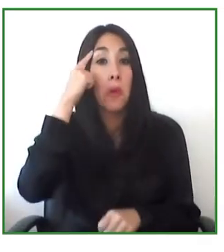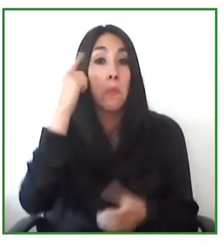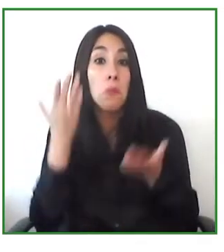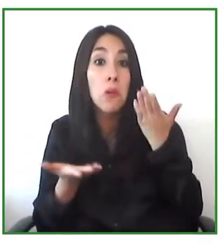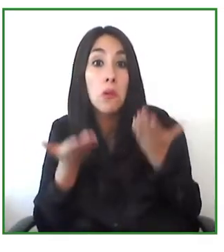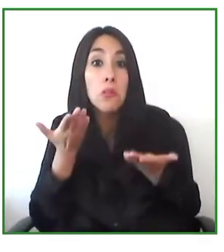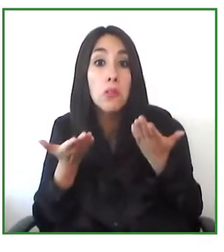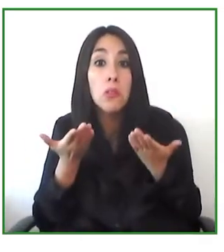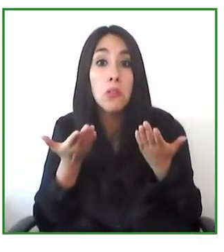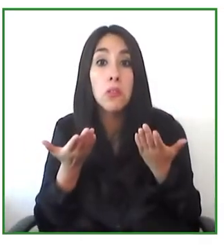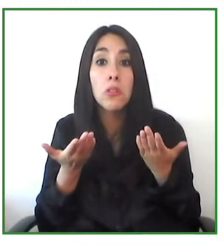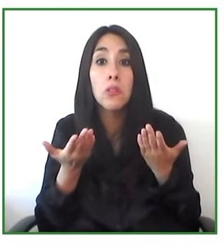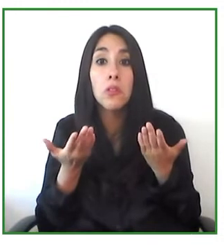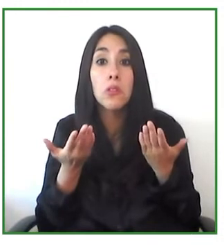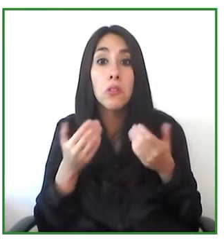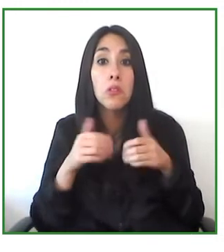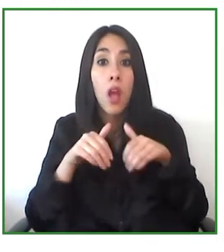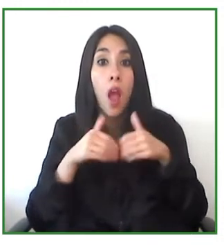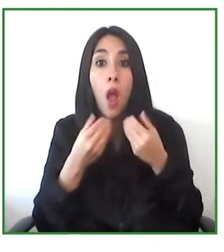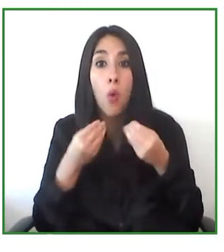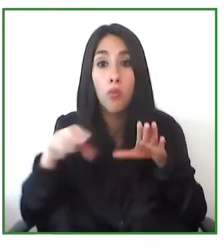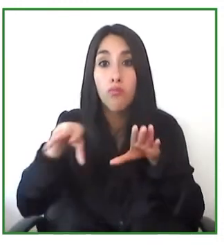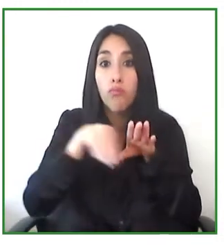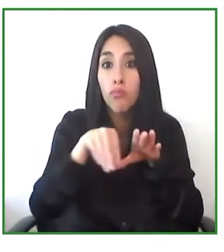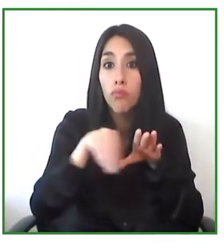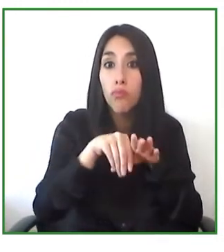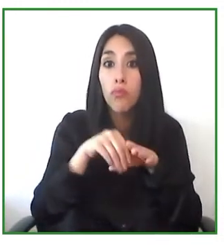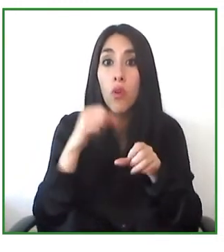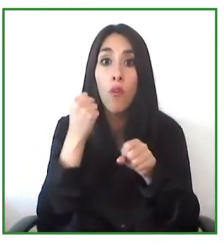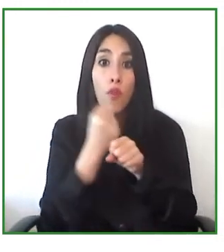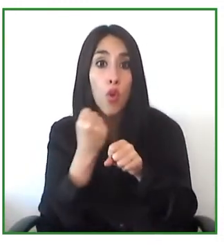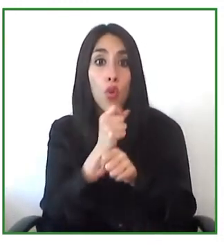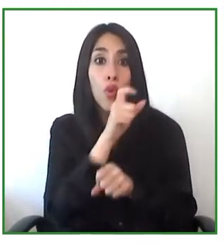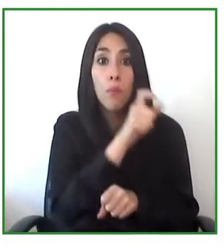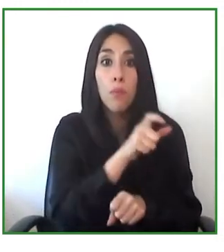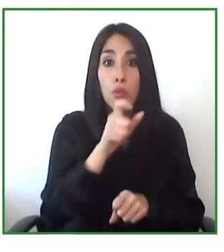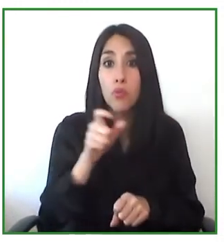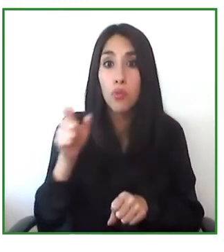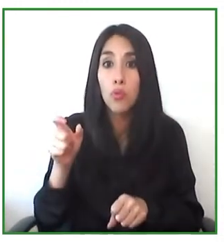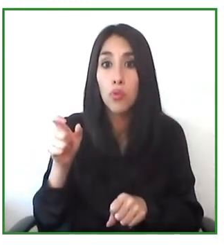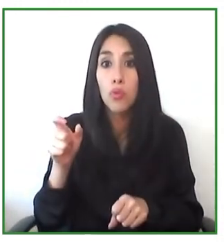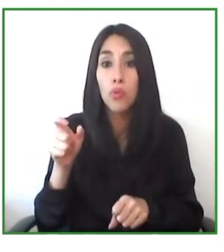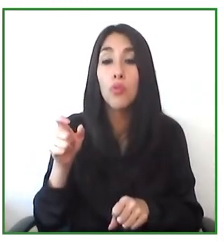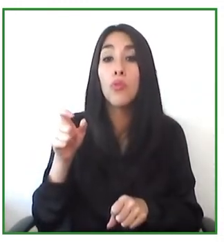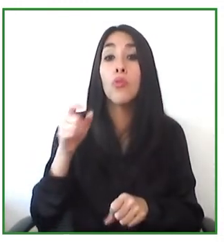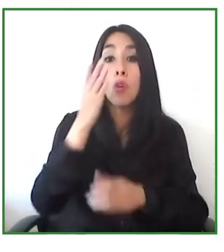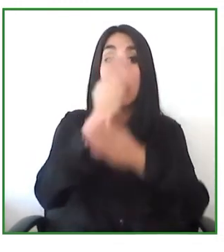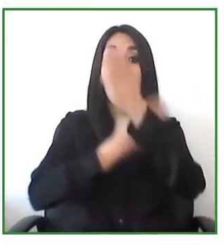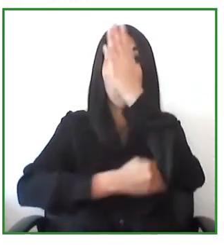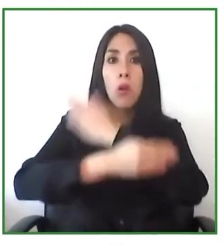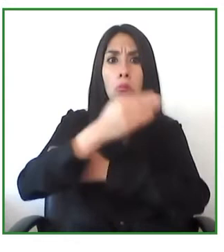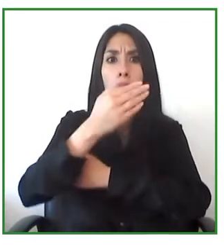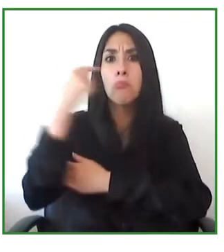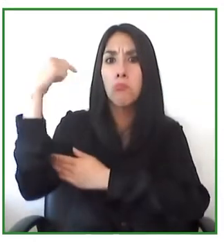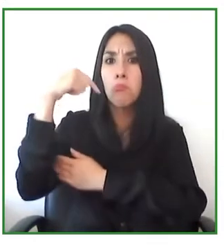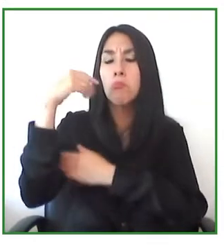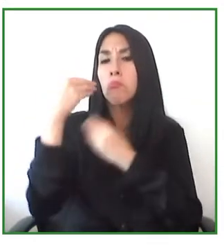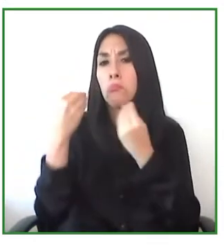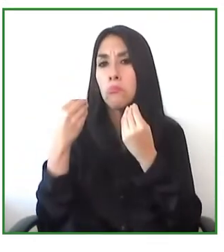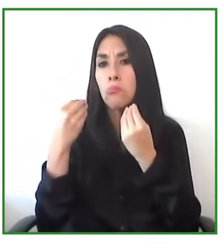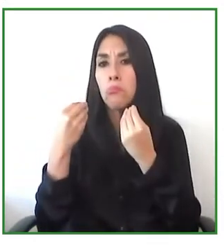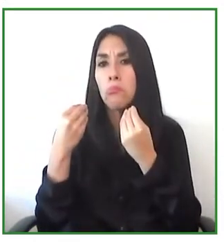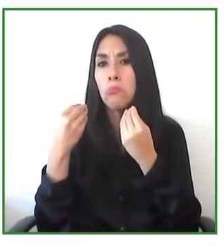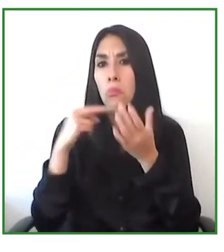la inclusión laboral de personas con discapacidad es una buenísima oportunidad para las empresas